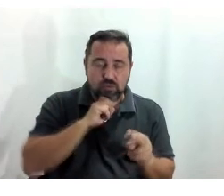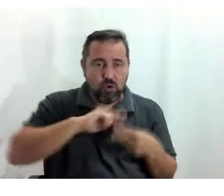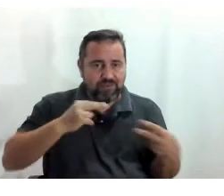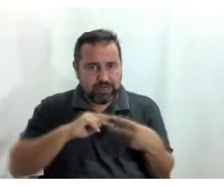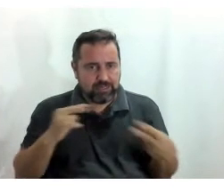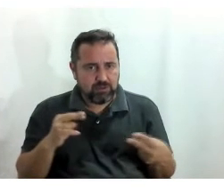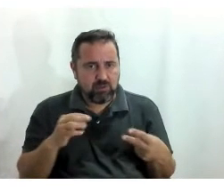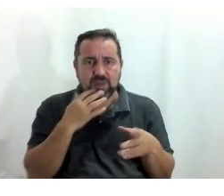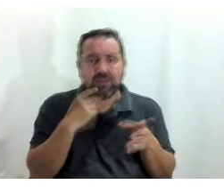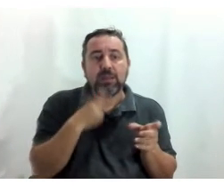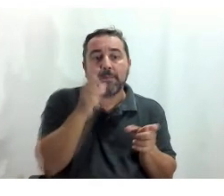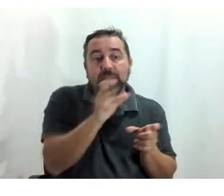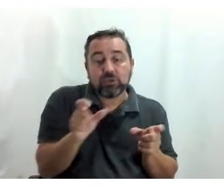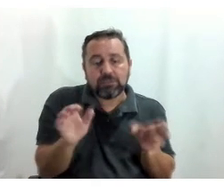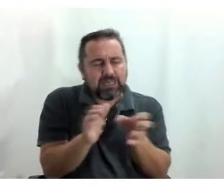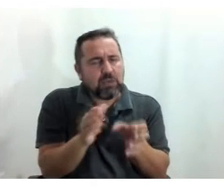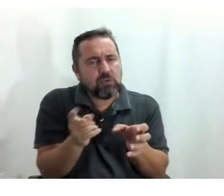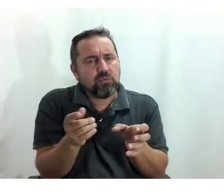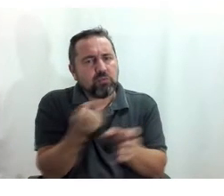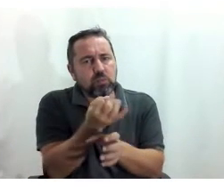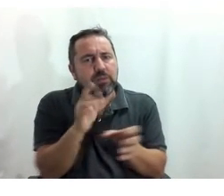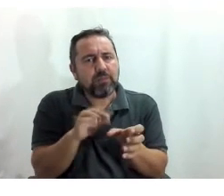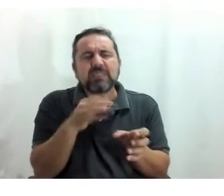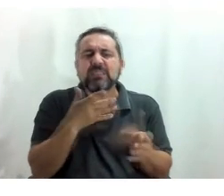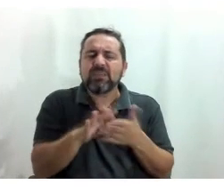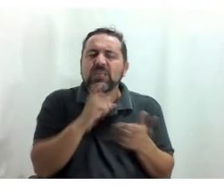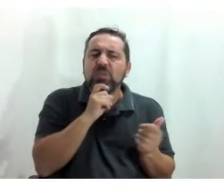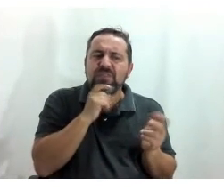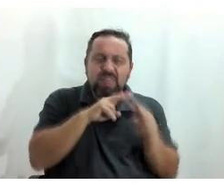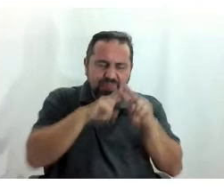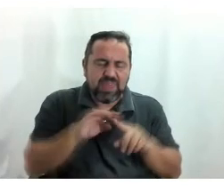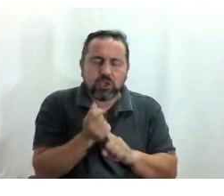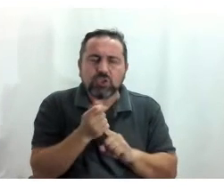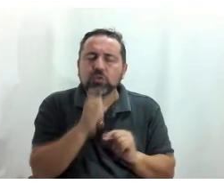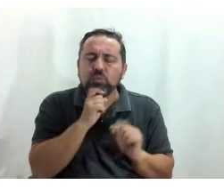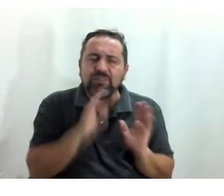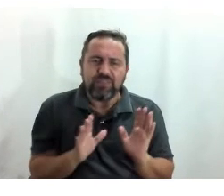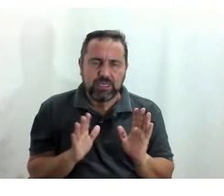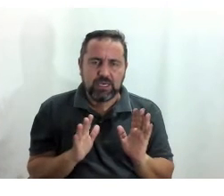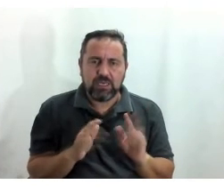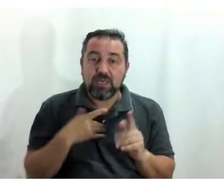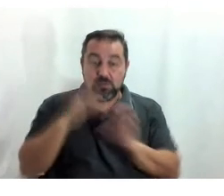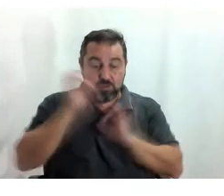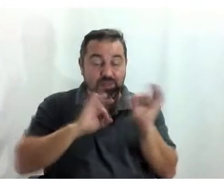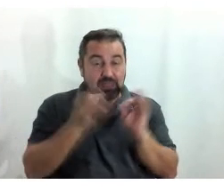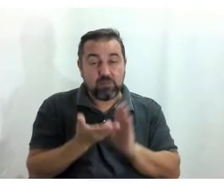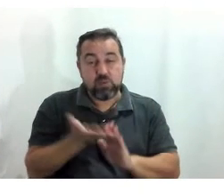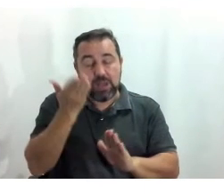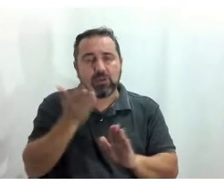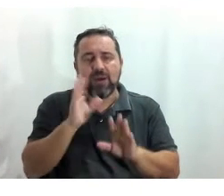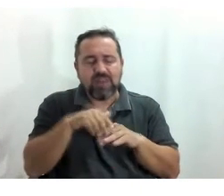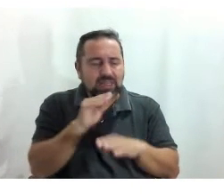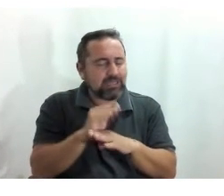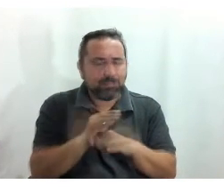número pequeño de personas. Esto hace que sean muy difíciles de diagnosticar y que en un altísimo porcentaje no tengan